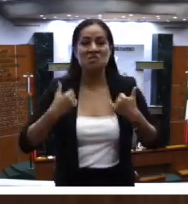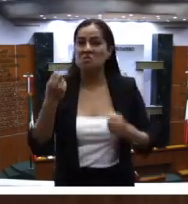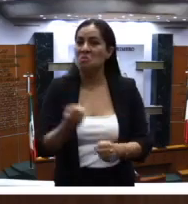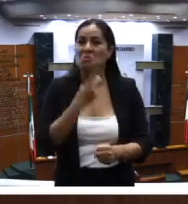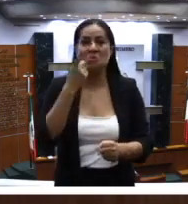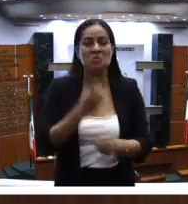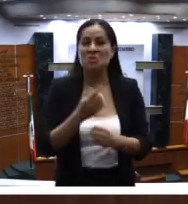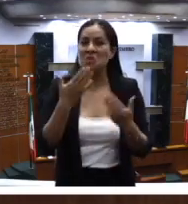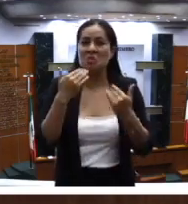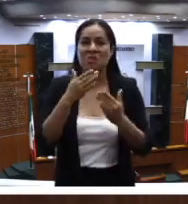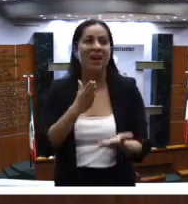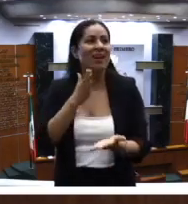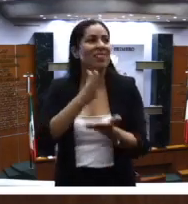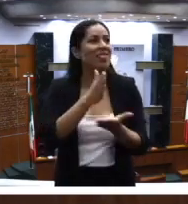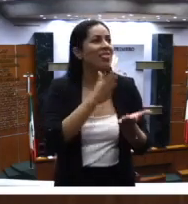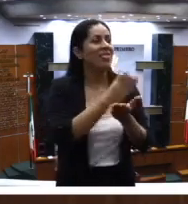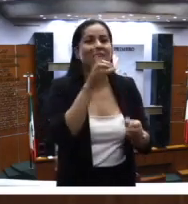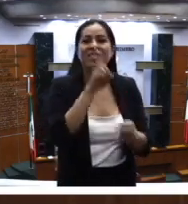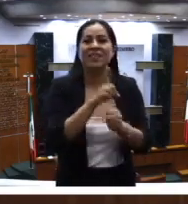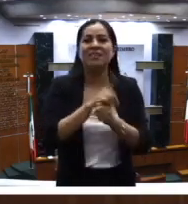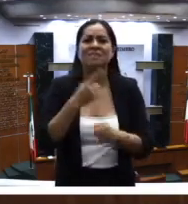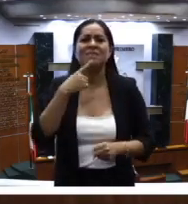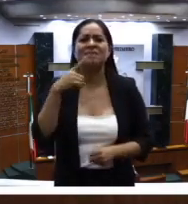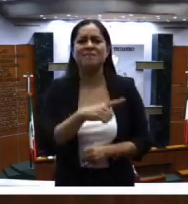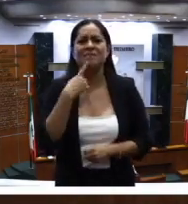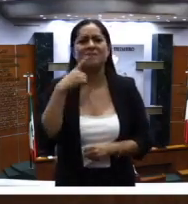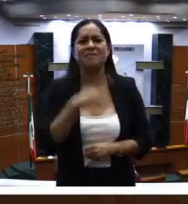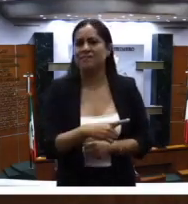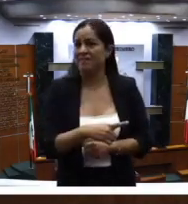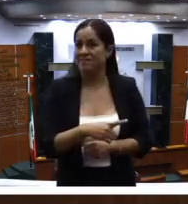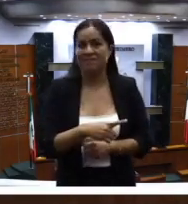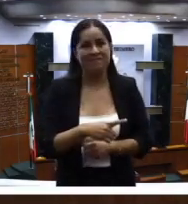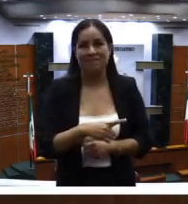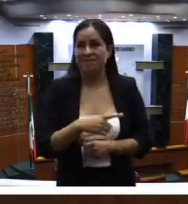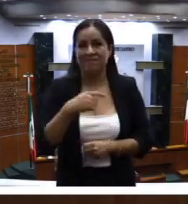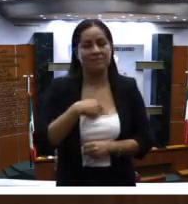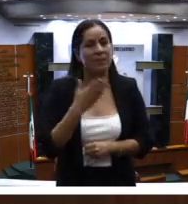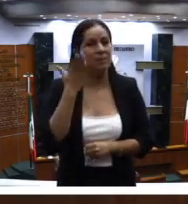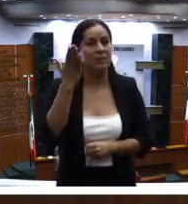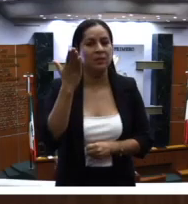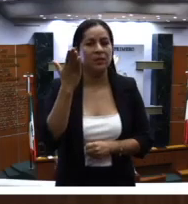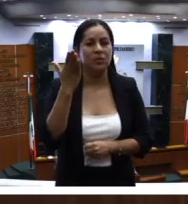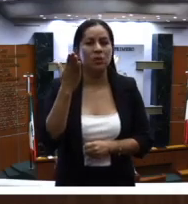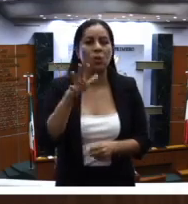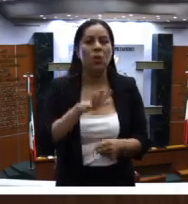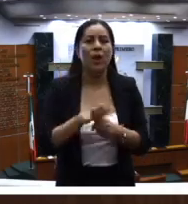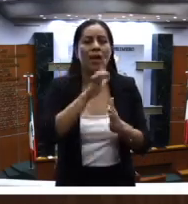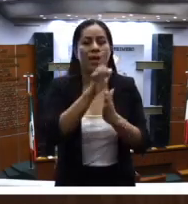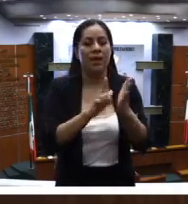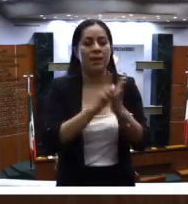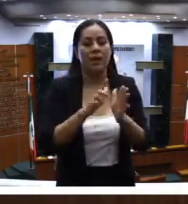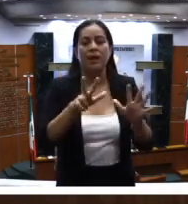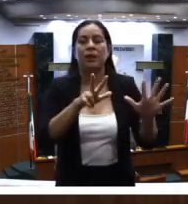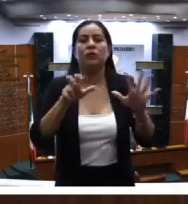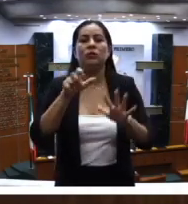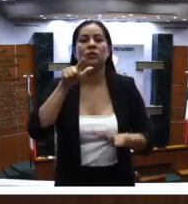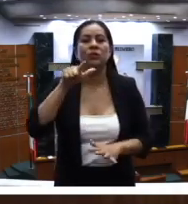la oportunidad de salir día a día y exigirlos mi petición se basa en la ley número